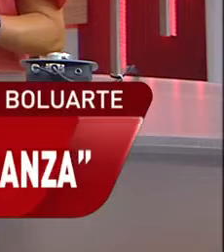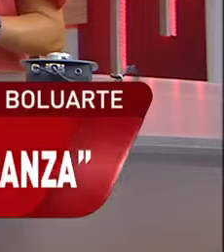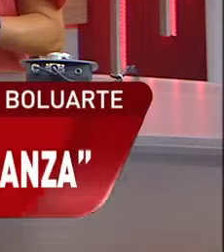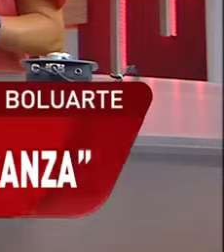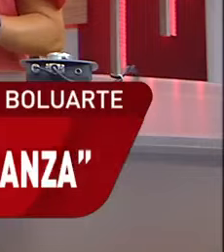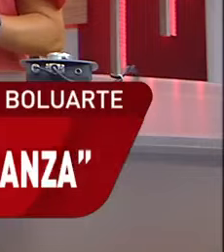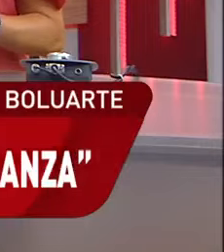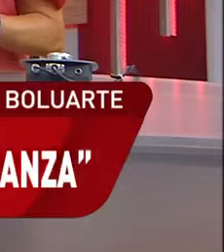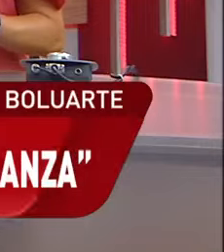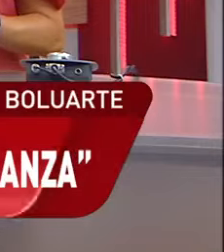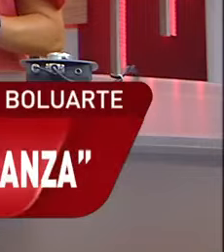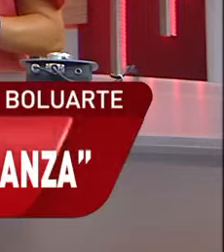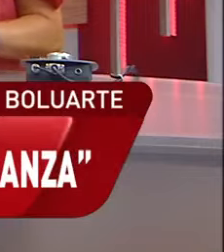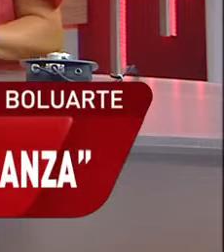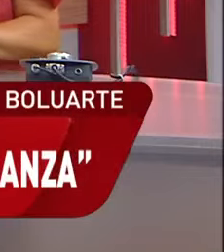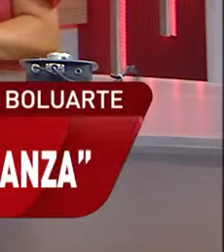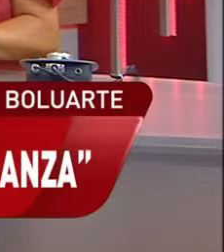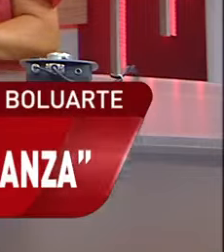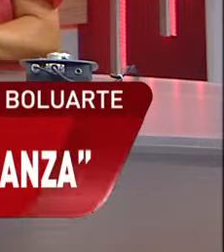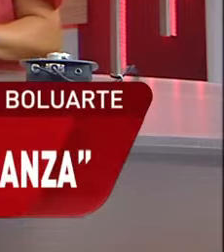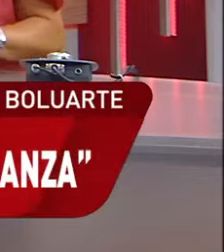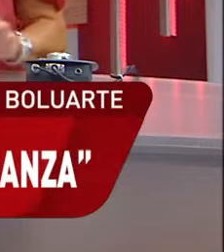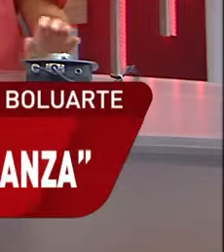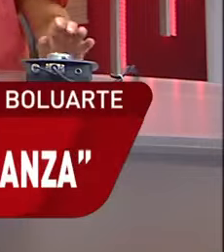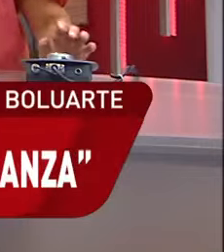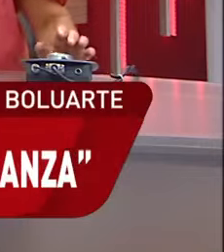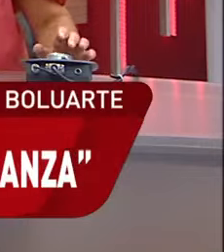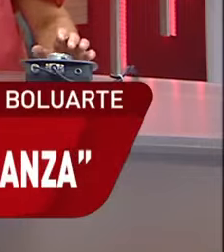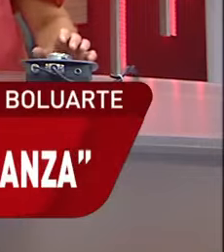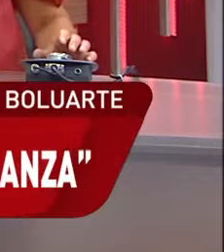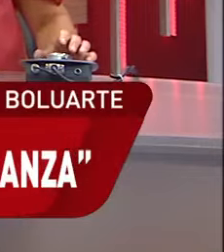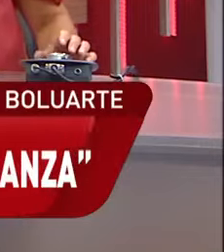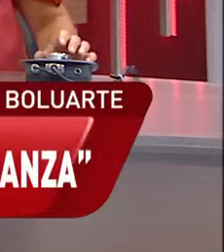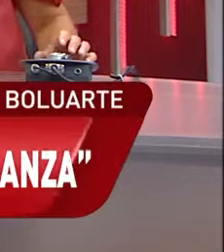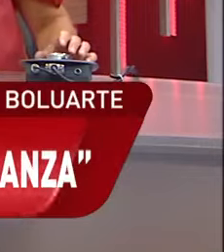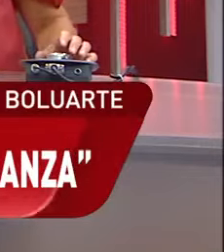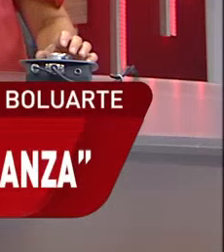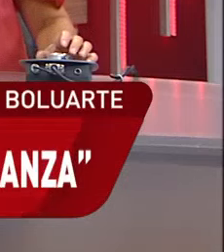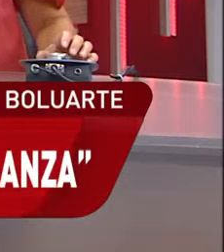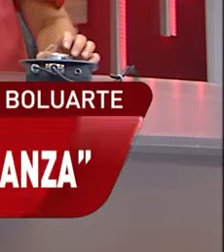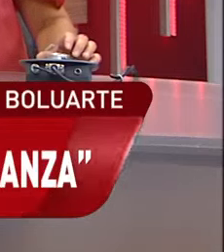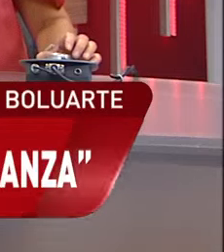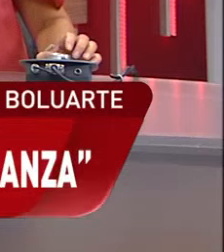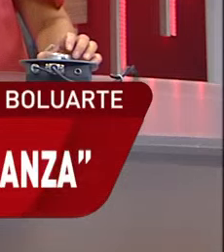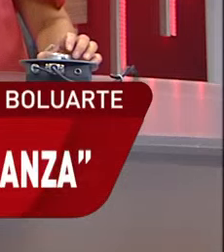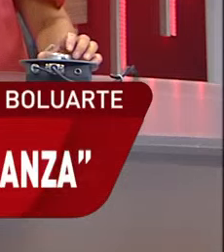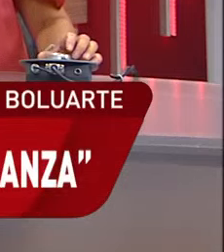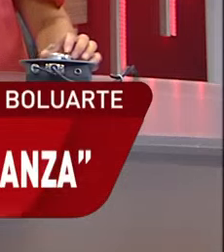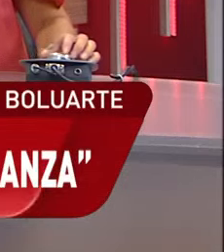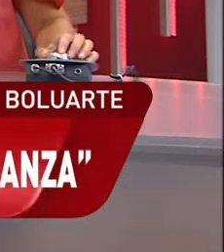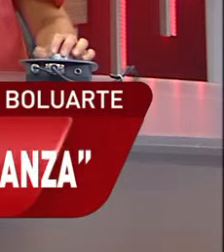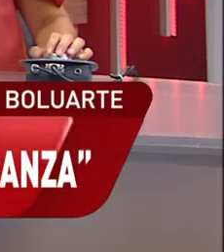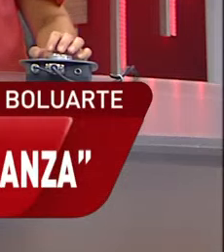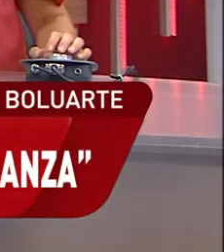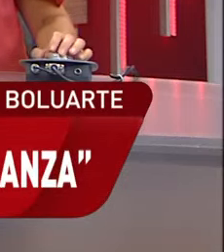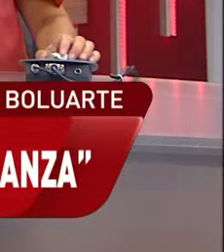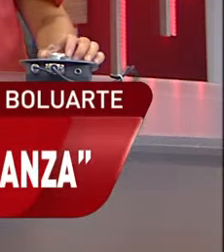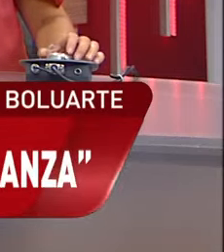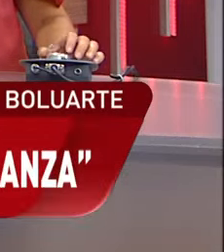el tema de una supuesta copia, imitación china? Porque hoy la ministra de Vivienda, Jania Pérez de Cuellar,